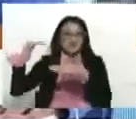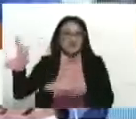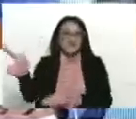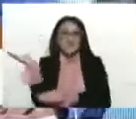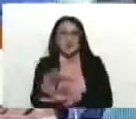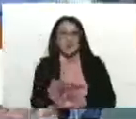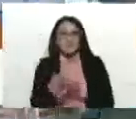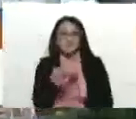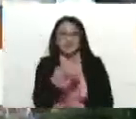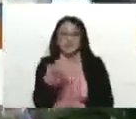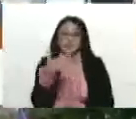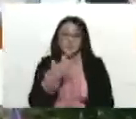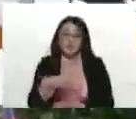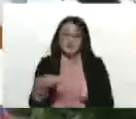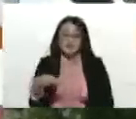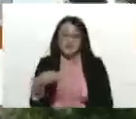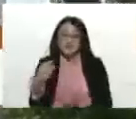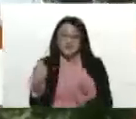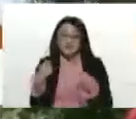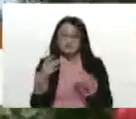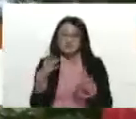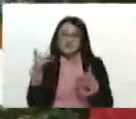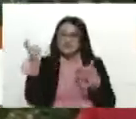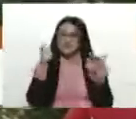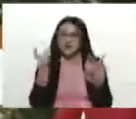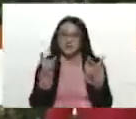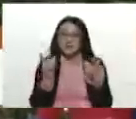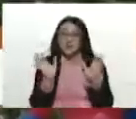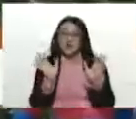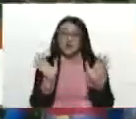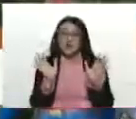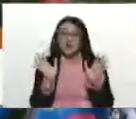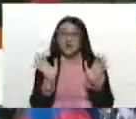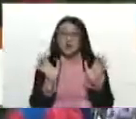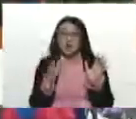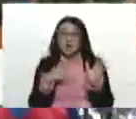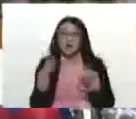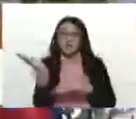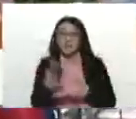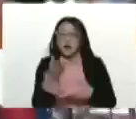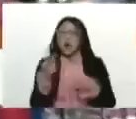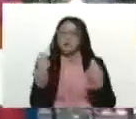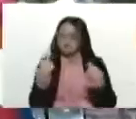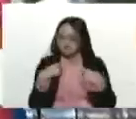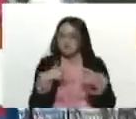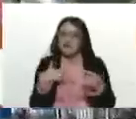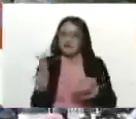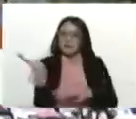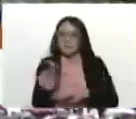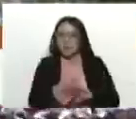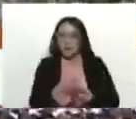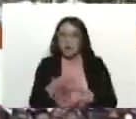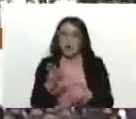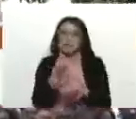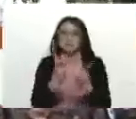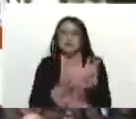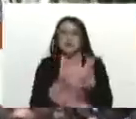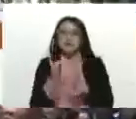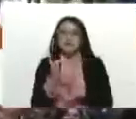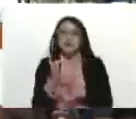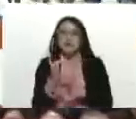cada uno de los presidentes que lo intentó al comandante Chávez no fue que no no lo no lo tumbaron lo intentaron tumbar un once de abril